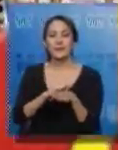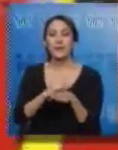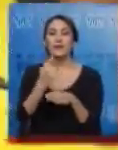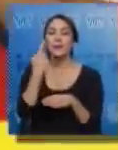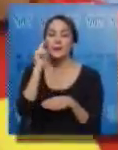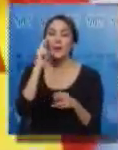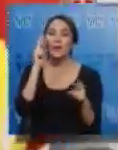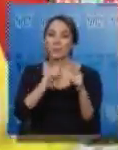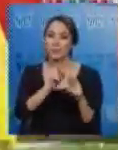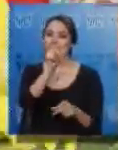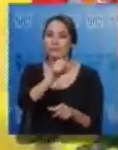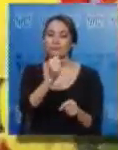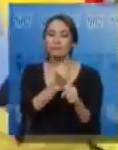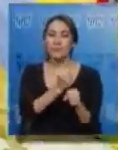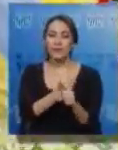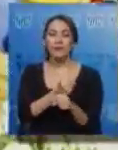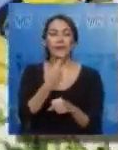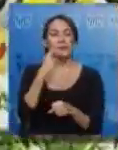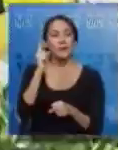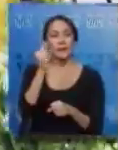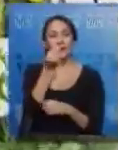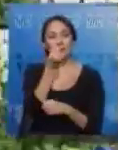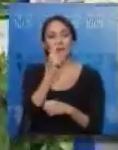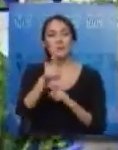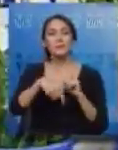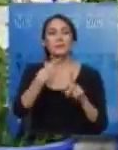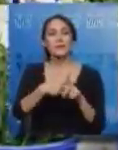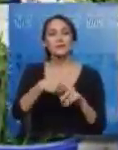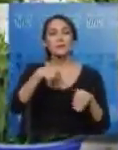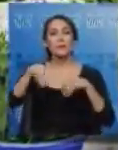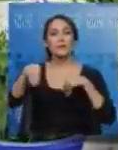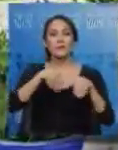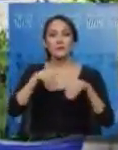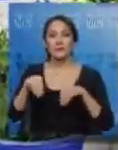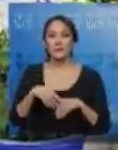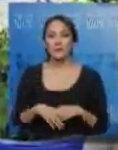reconocimiento del empleador por movilización y alimentación. Cristian Hidalgo, TC Televisión.